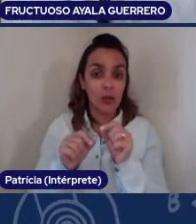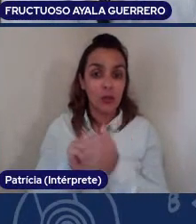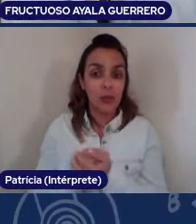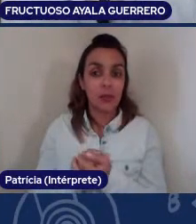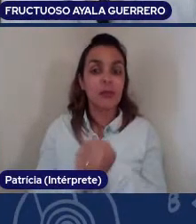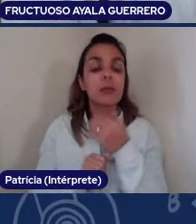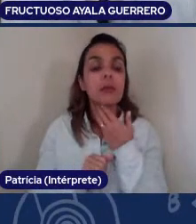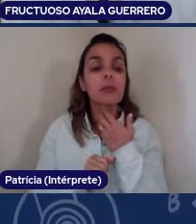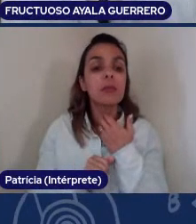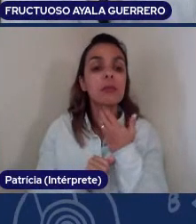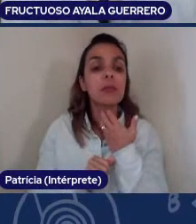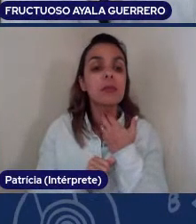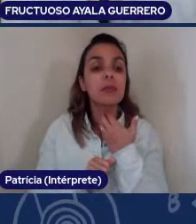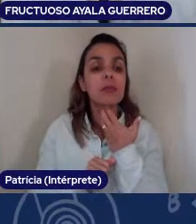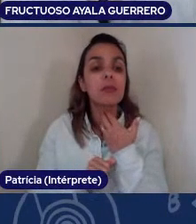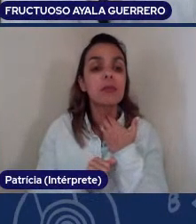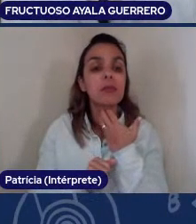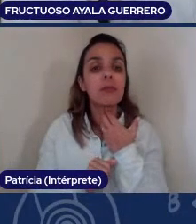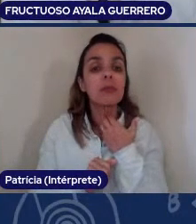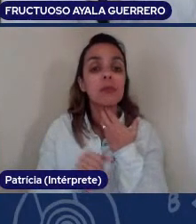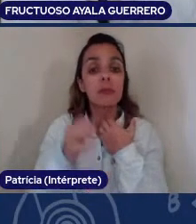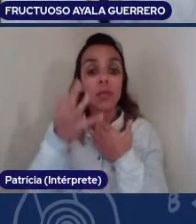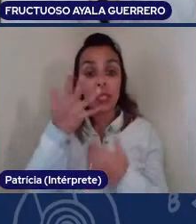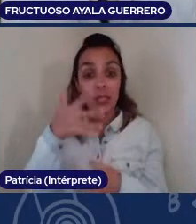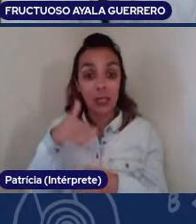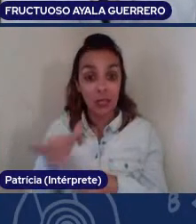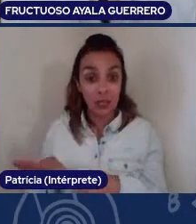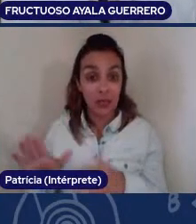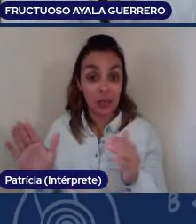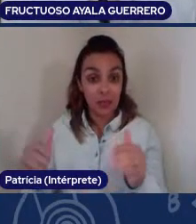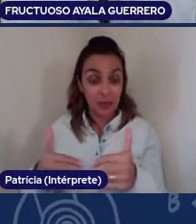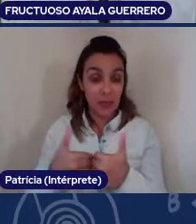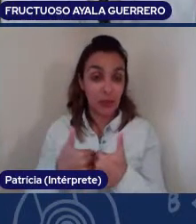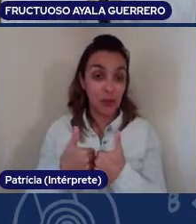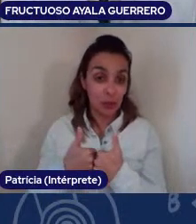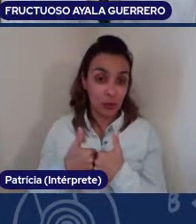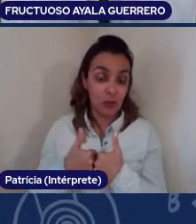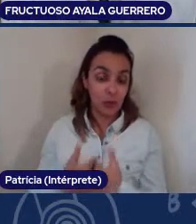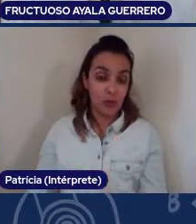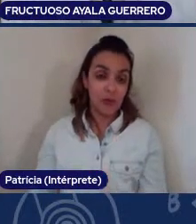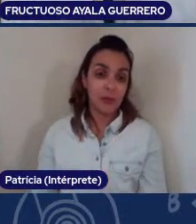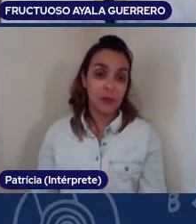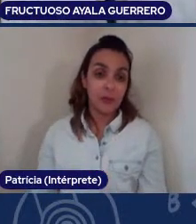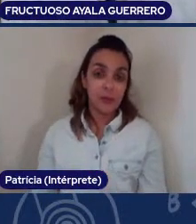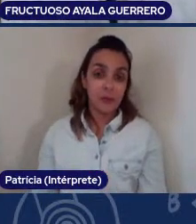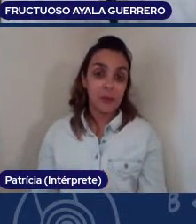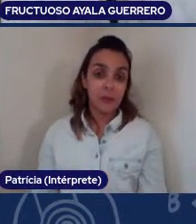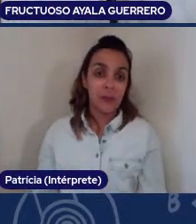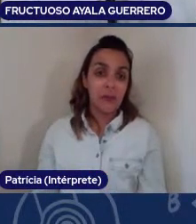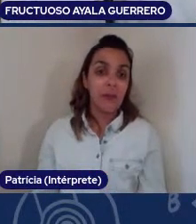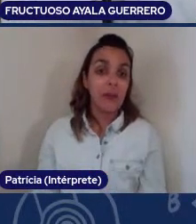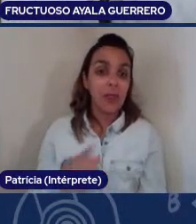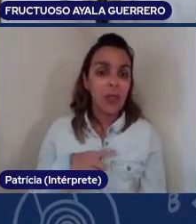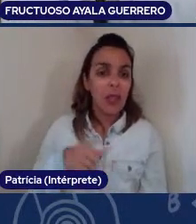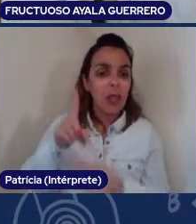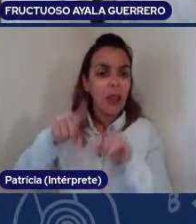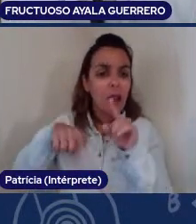de los niños autistas. Algunos de ellos tienen